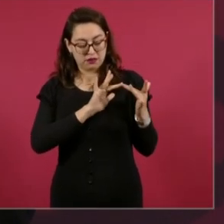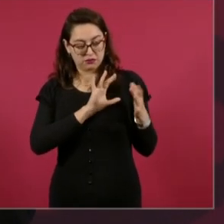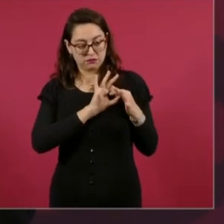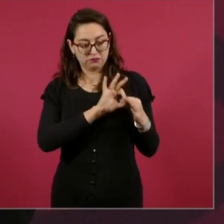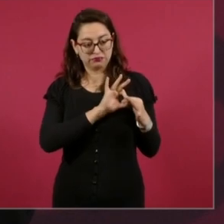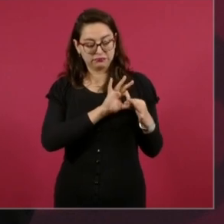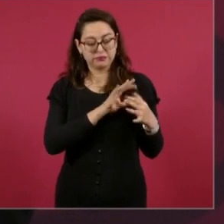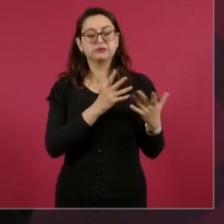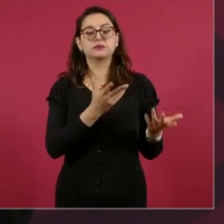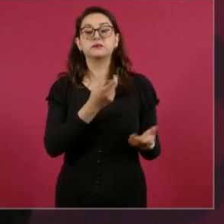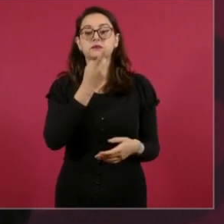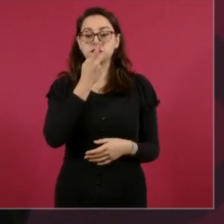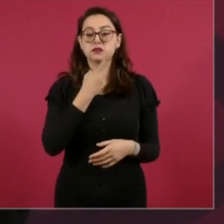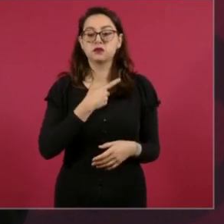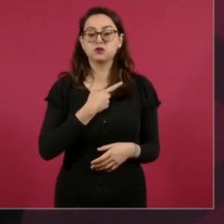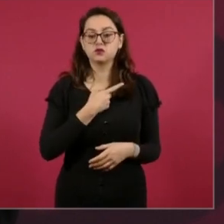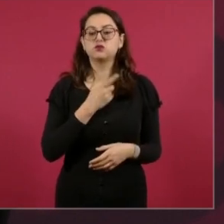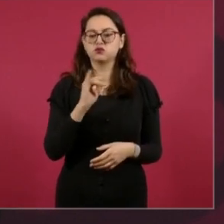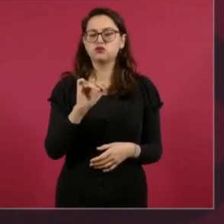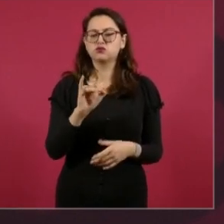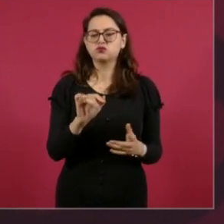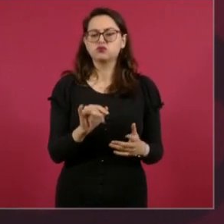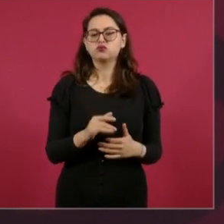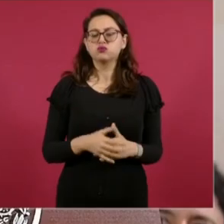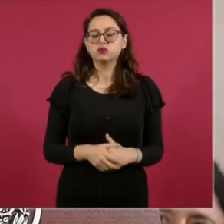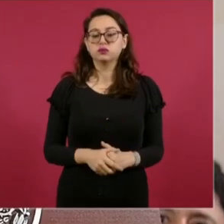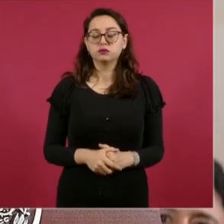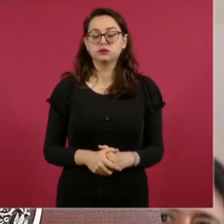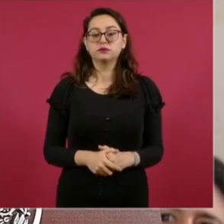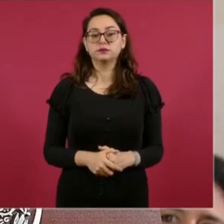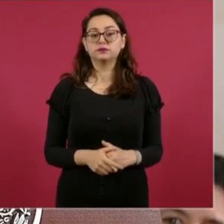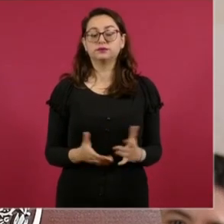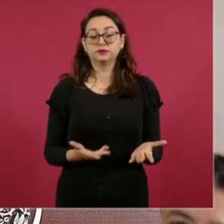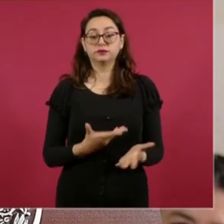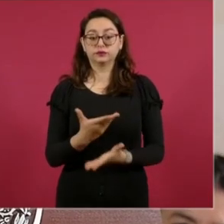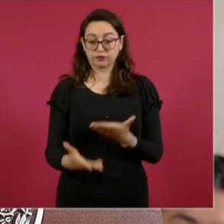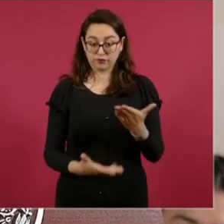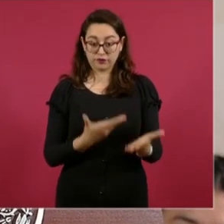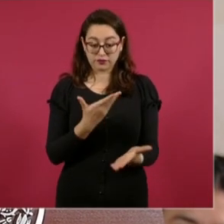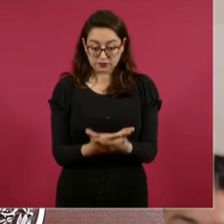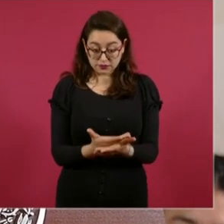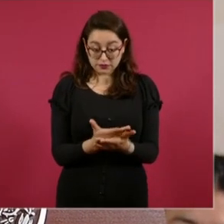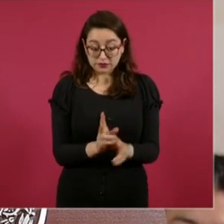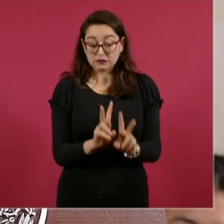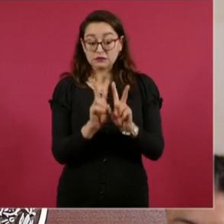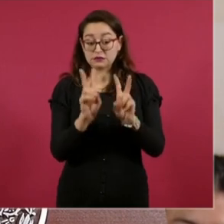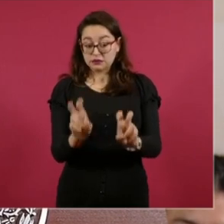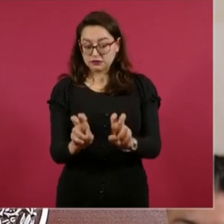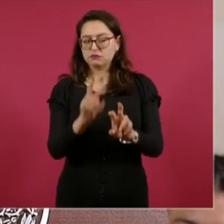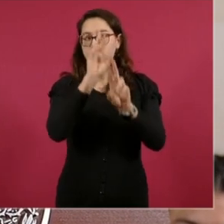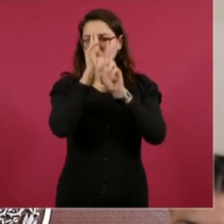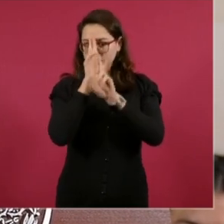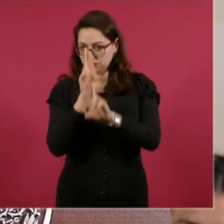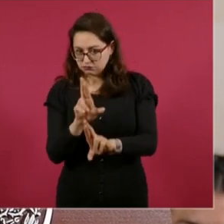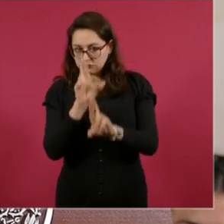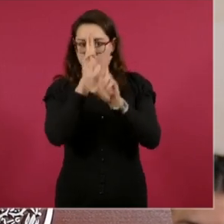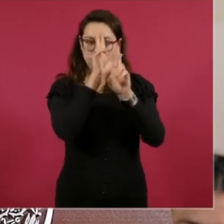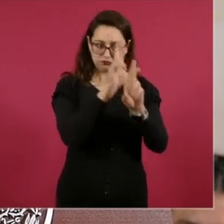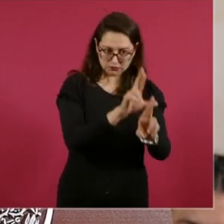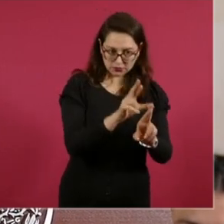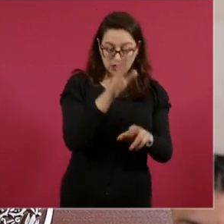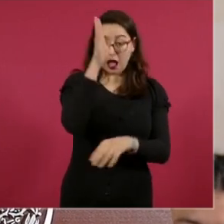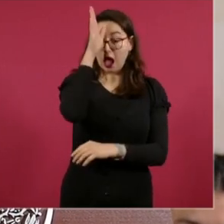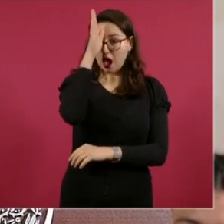tratarlo, pero de manera muy respetuosa y con ánimo de que se llegue a un